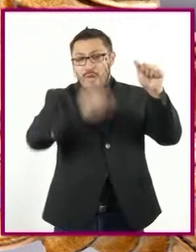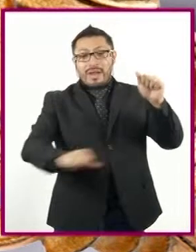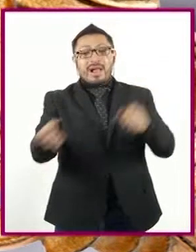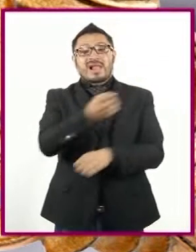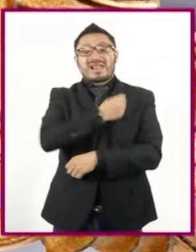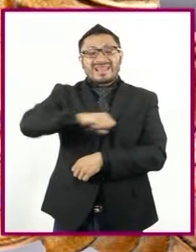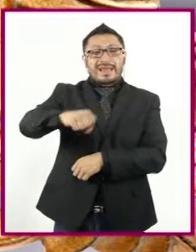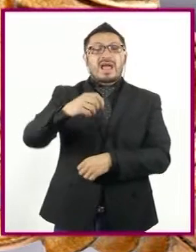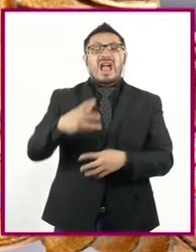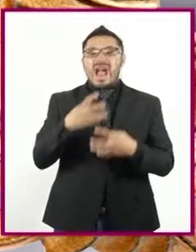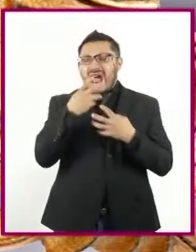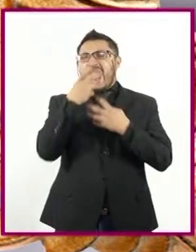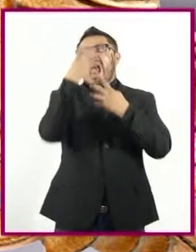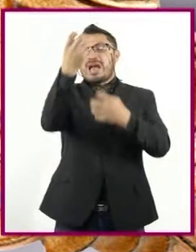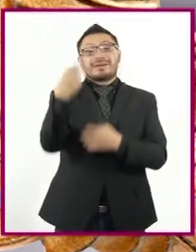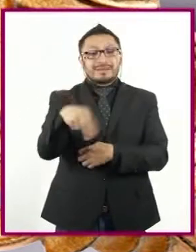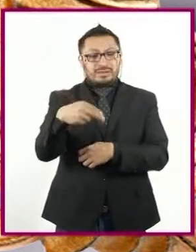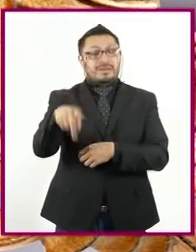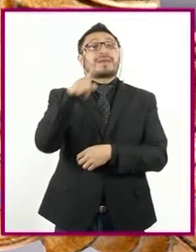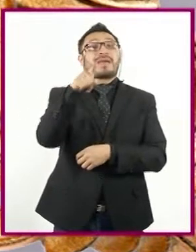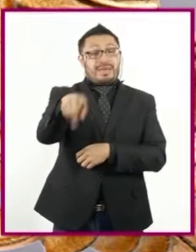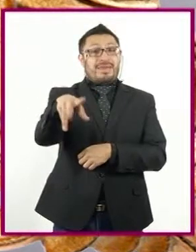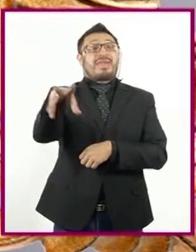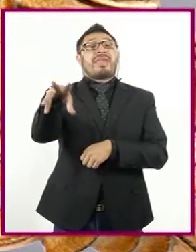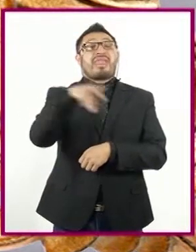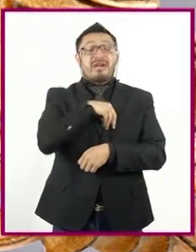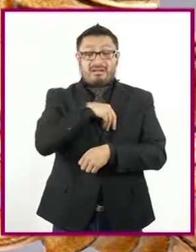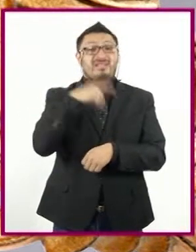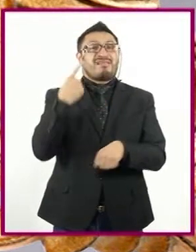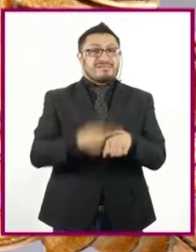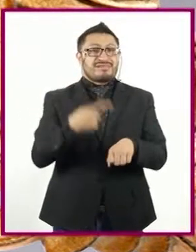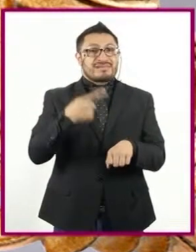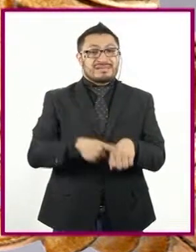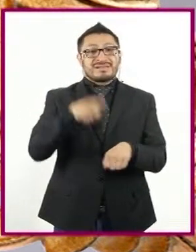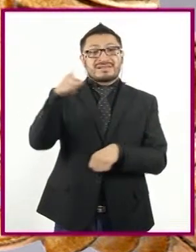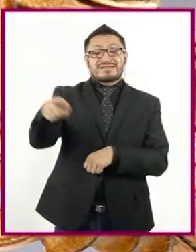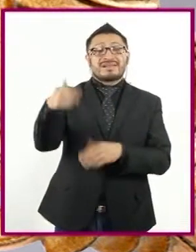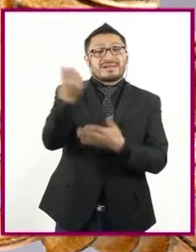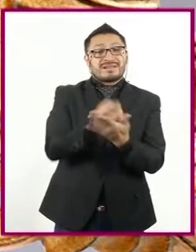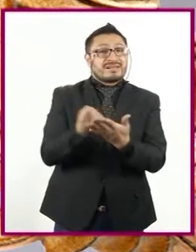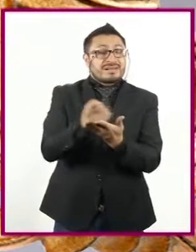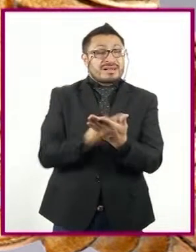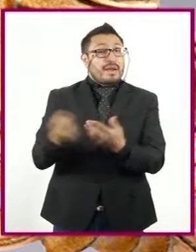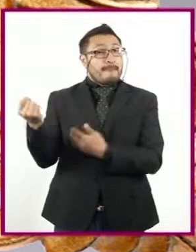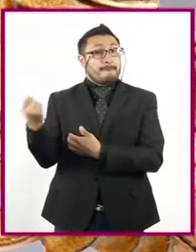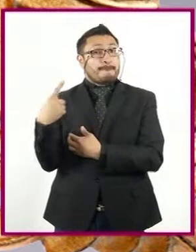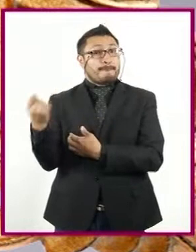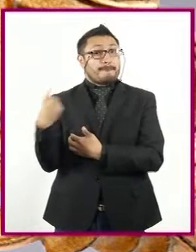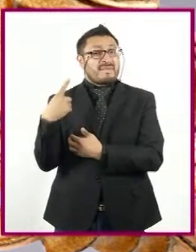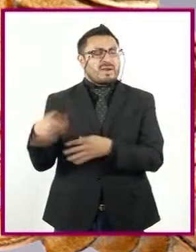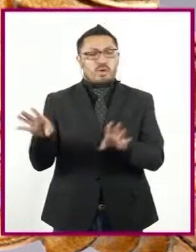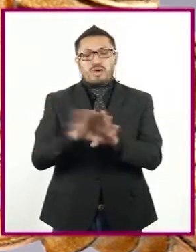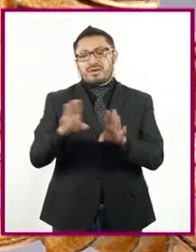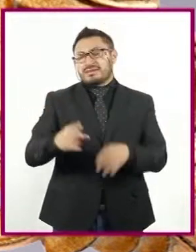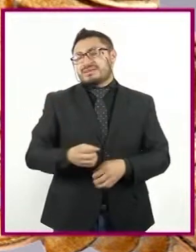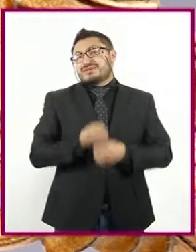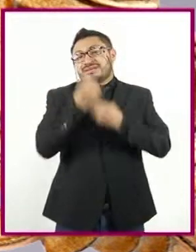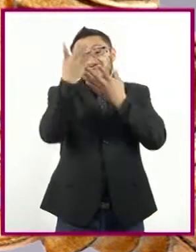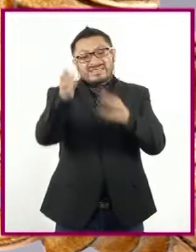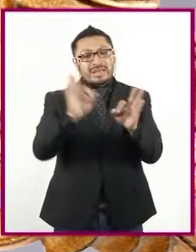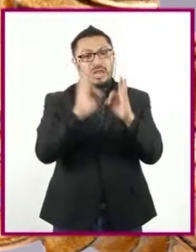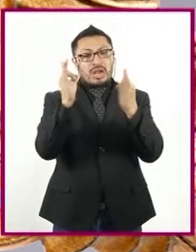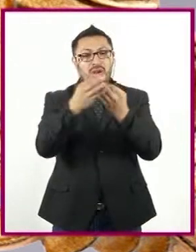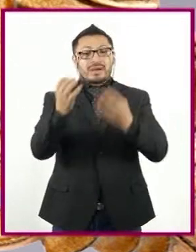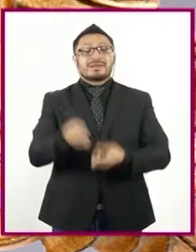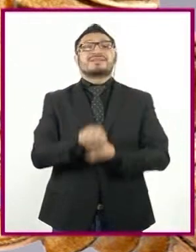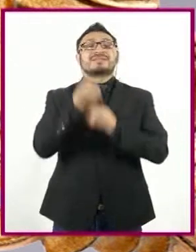Grito, contrajo dicha enfermedad. Y él se dibujó a sí mismo, dejando salir con esta manera de